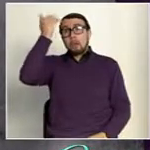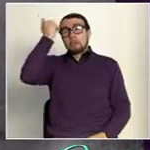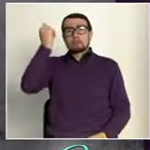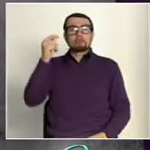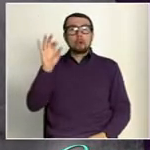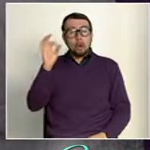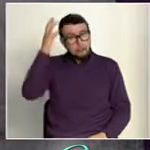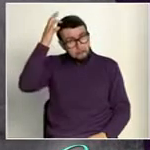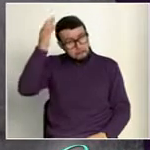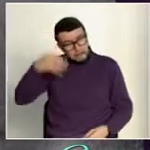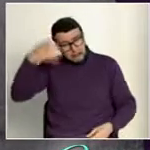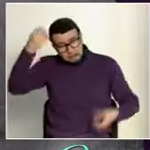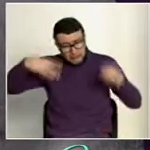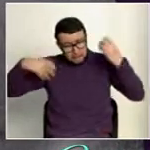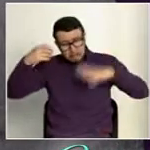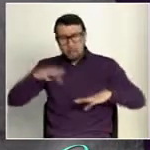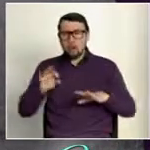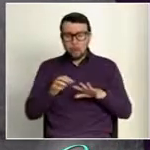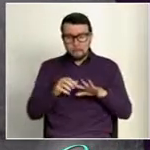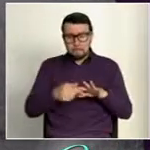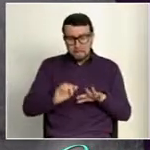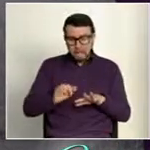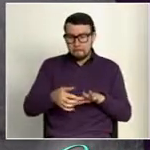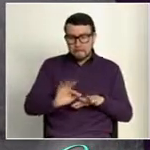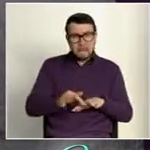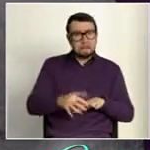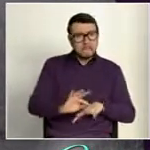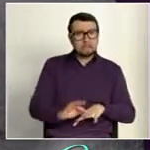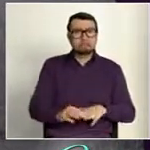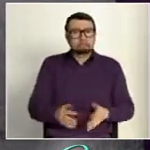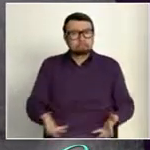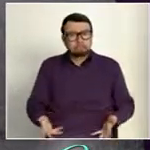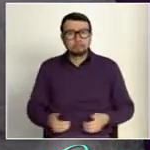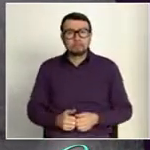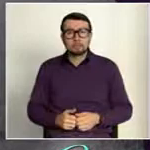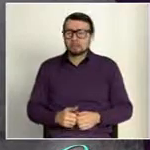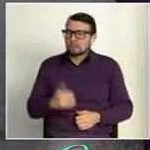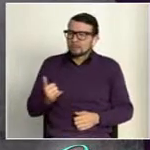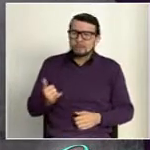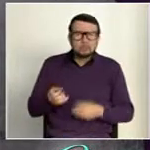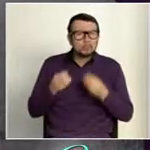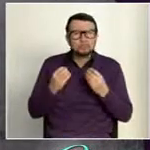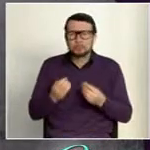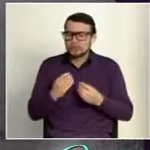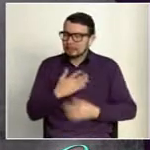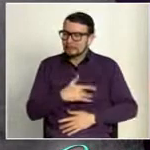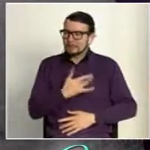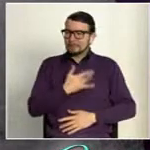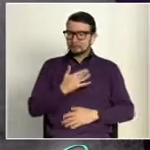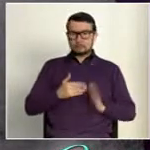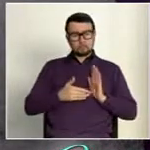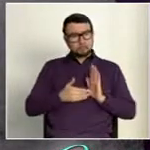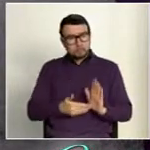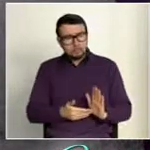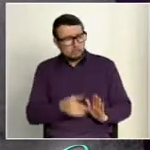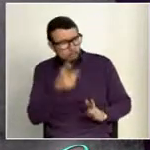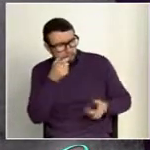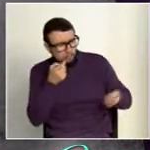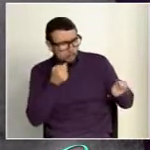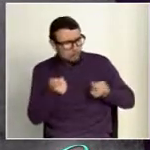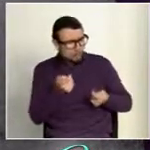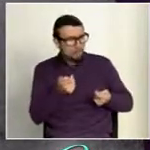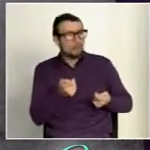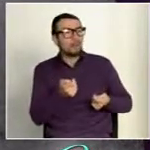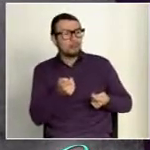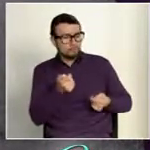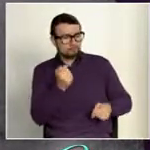caída del cabello, se le parten las uñas. Empiezan a tener una cantidad de manifestaciones que cuando uno hace la evaluación clínica, uno dice,